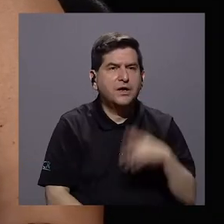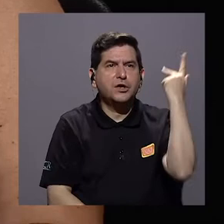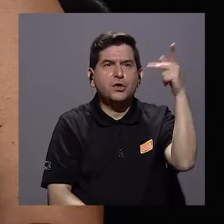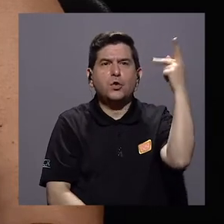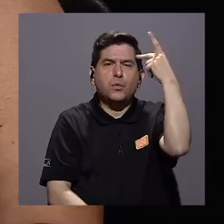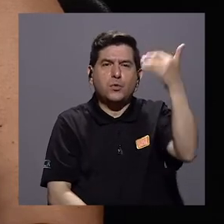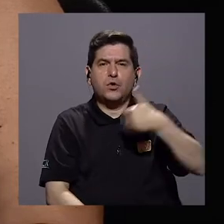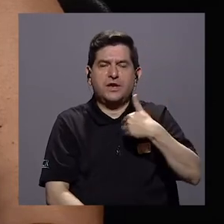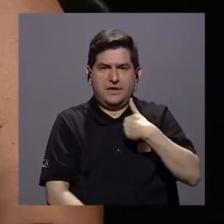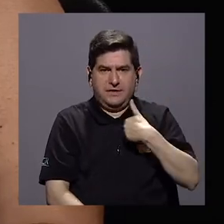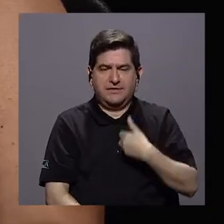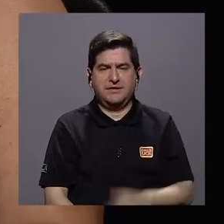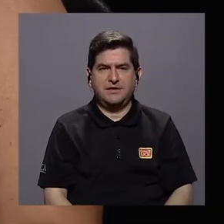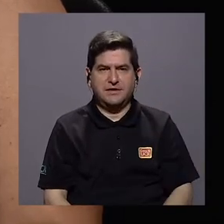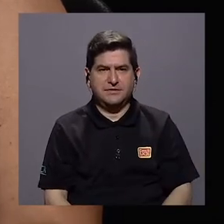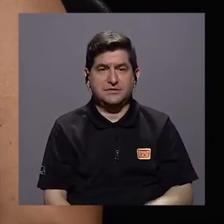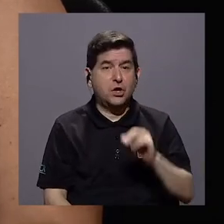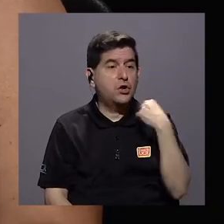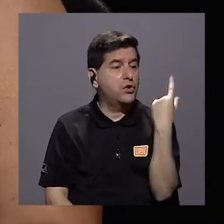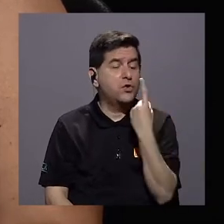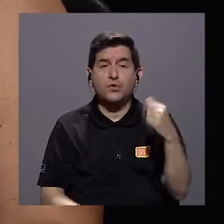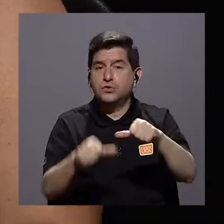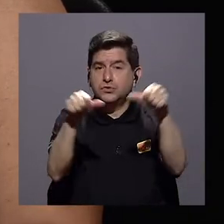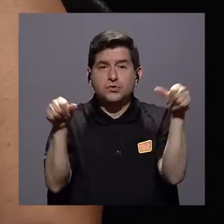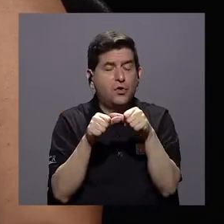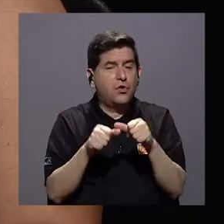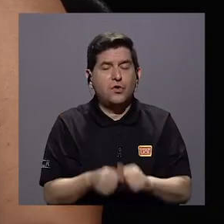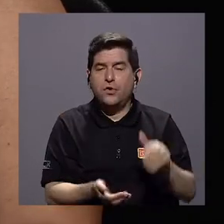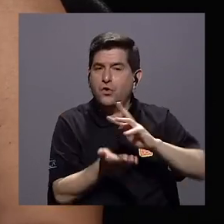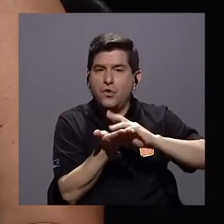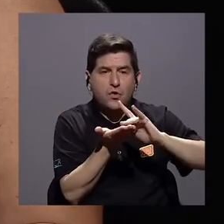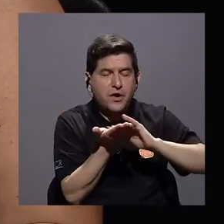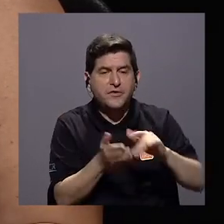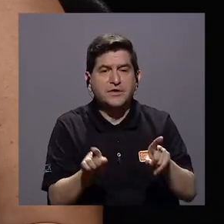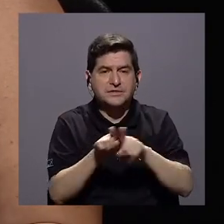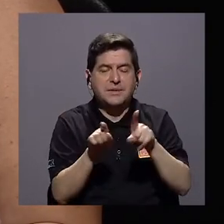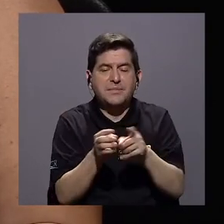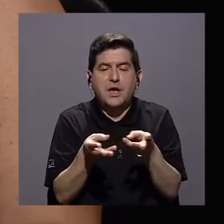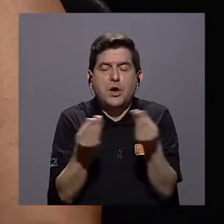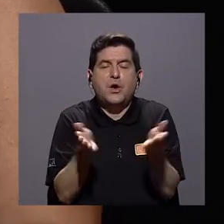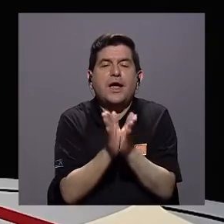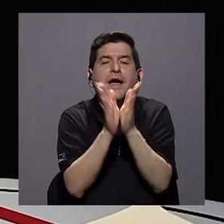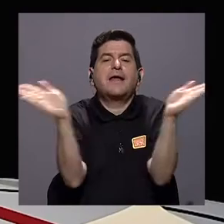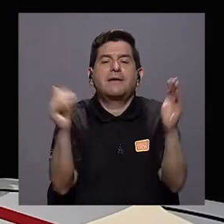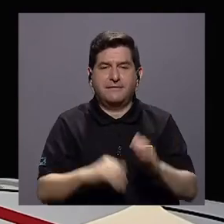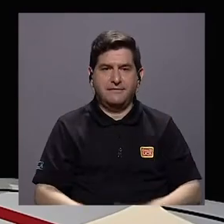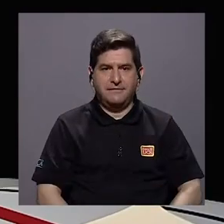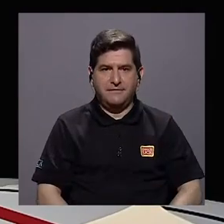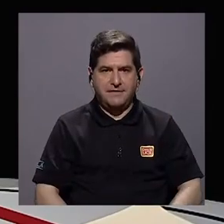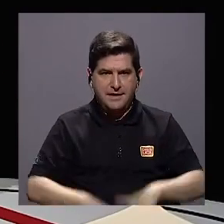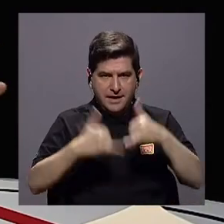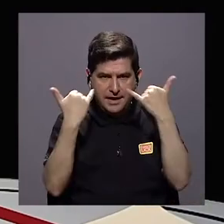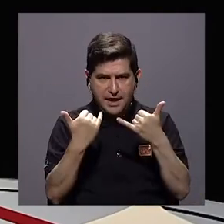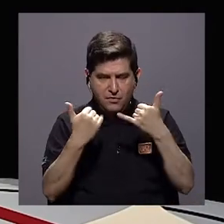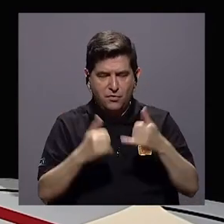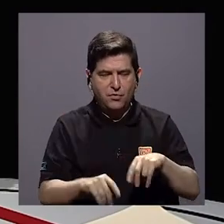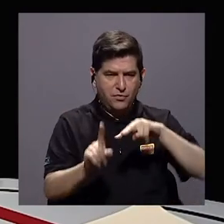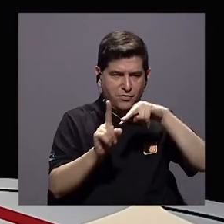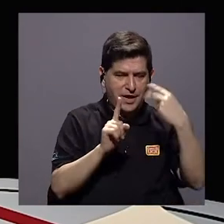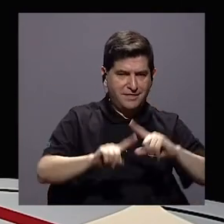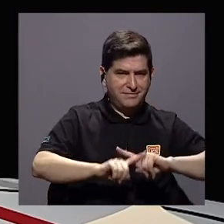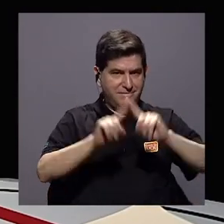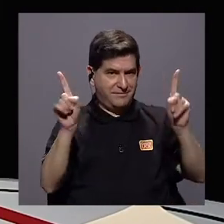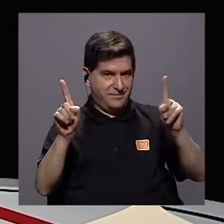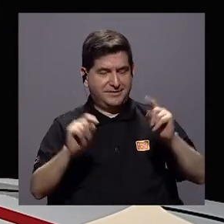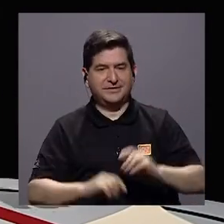son las políticas que tienen para el, para, es más, no solo para el sector arrocero, uh-huh. para la producción en general. Ahora mire, hagamos la